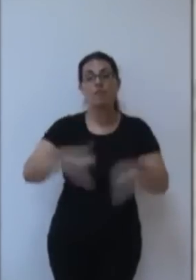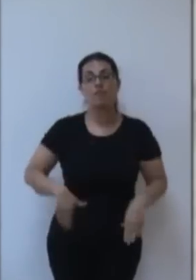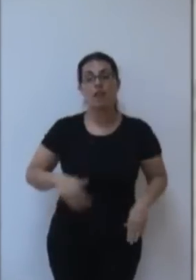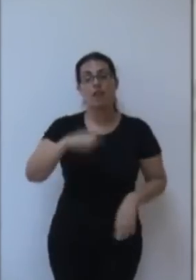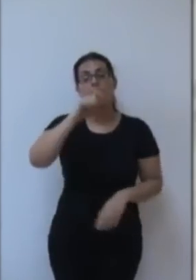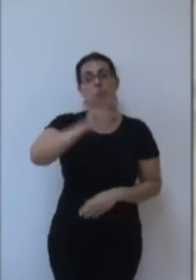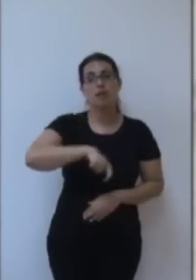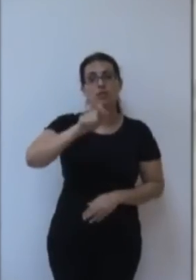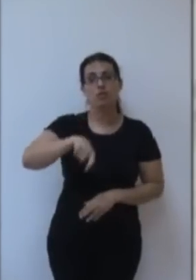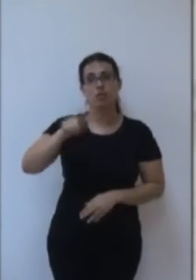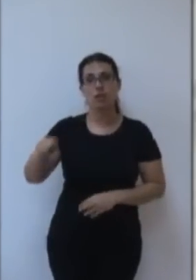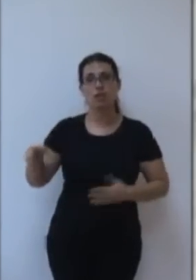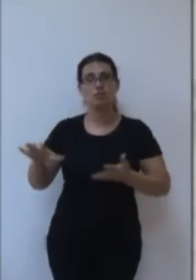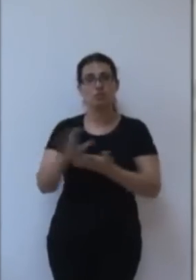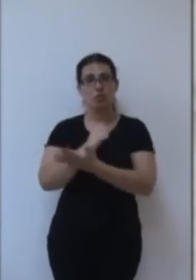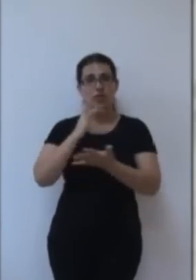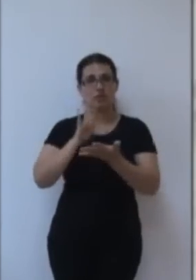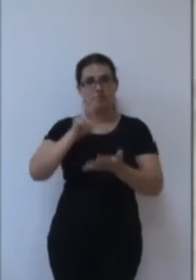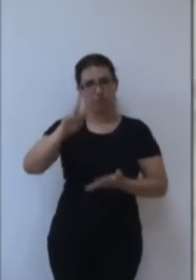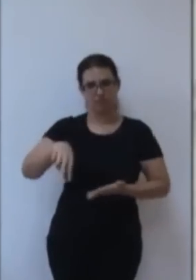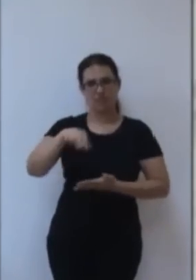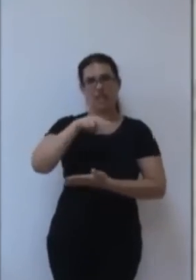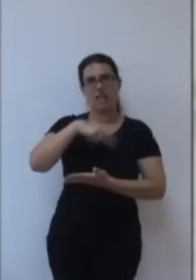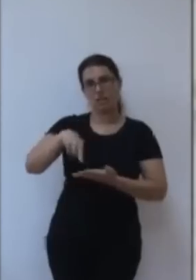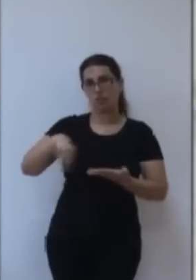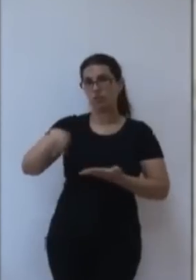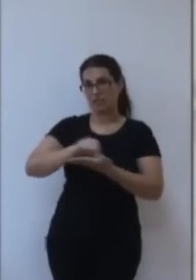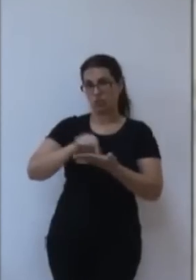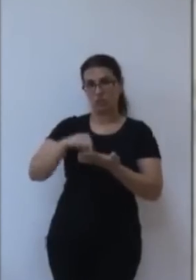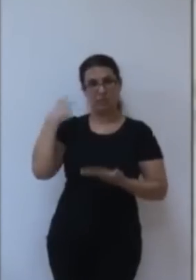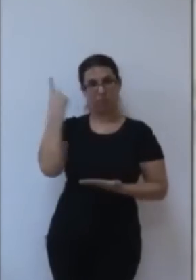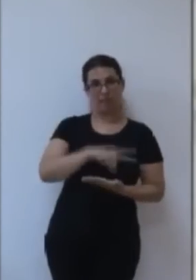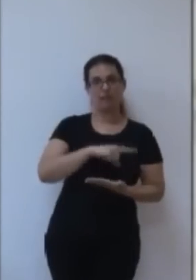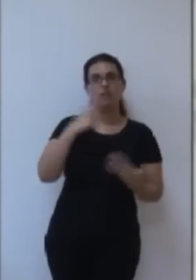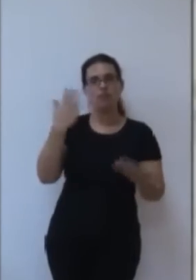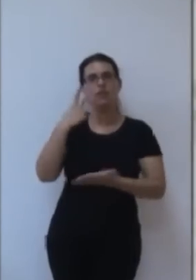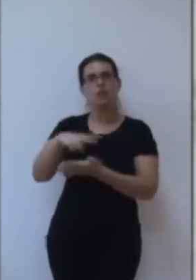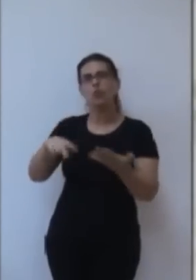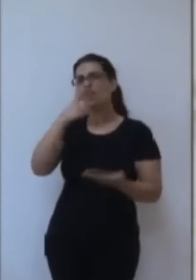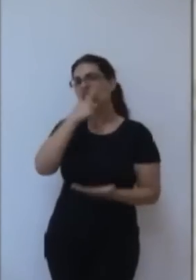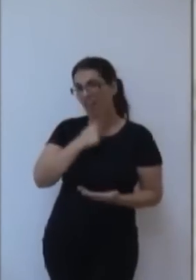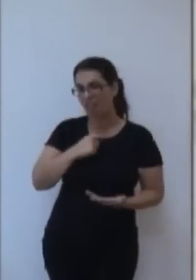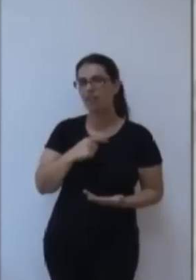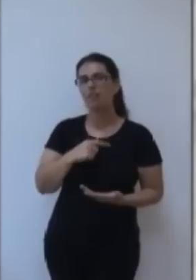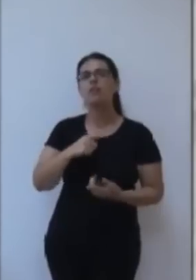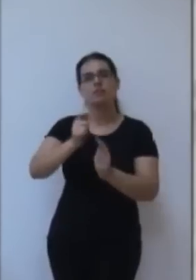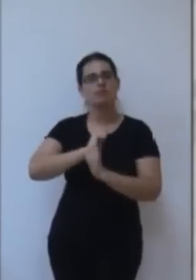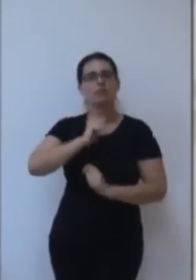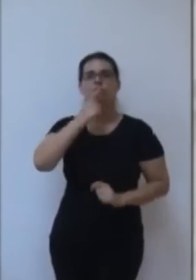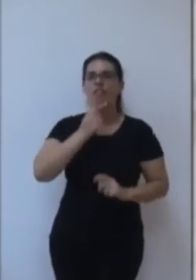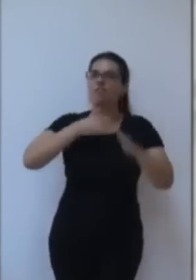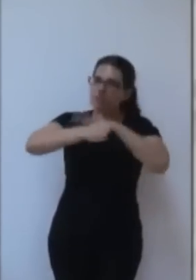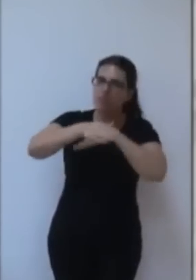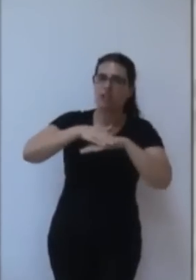personas que tienen lectoescritura, ¿no?, pues la lectura fácil es un recurso para poder acceder mejor a la